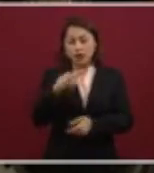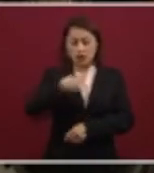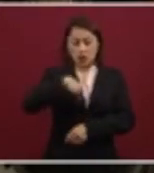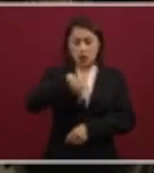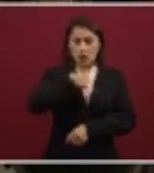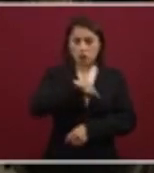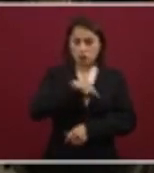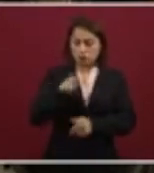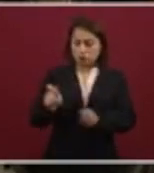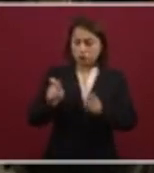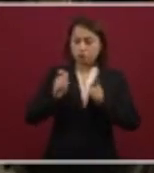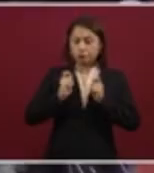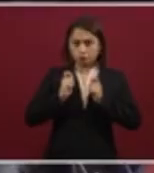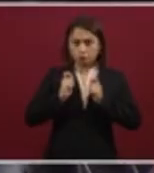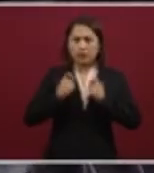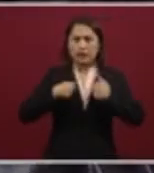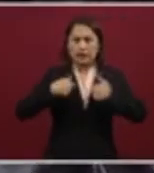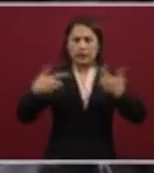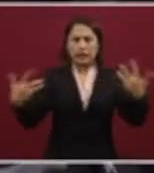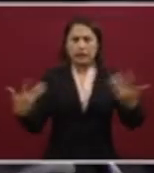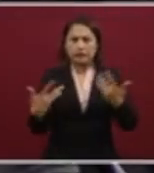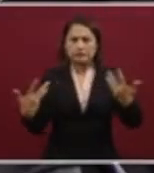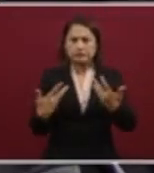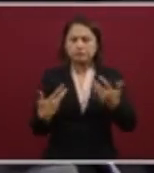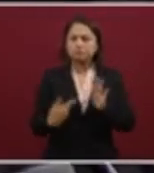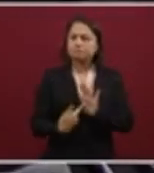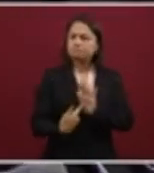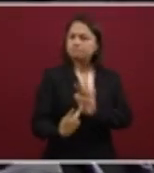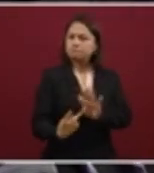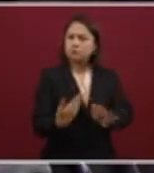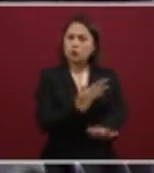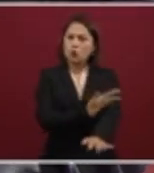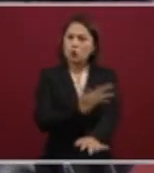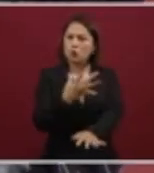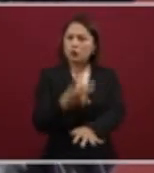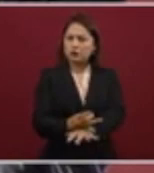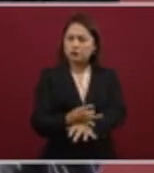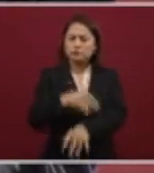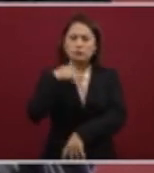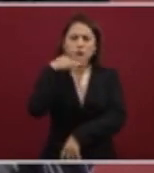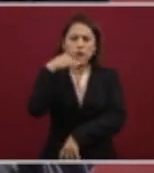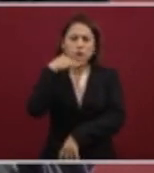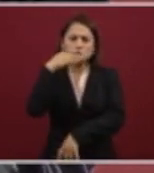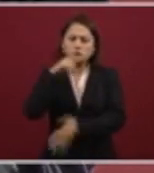con honestidad y el no permitir la corrupción.